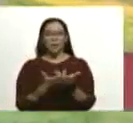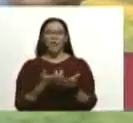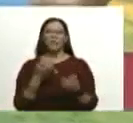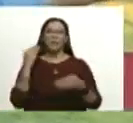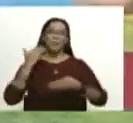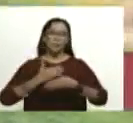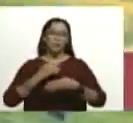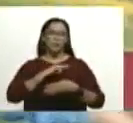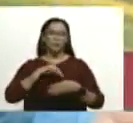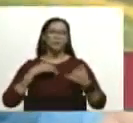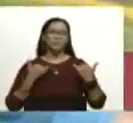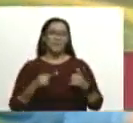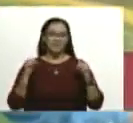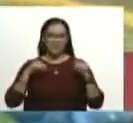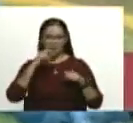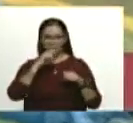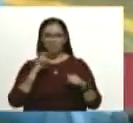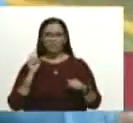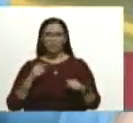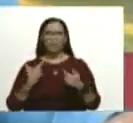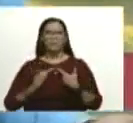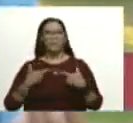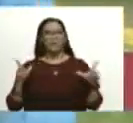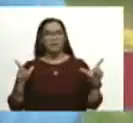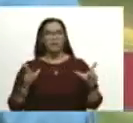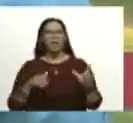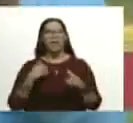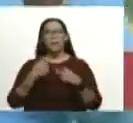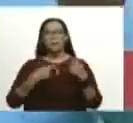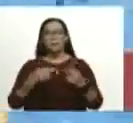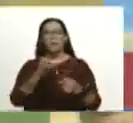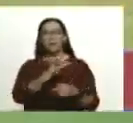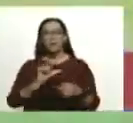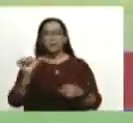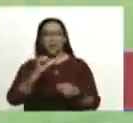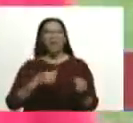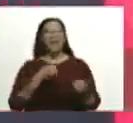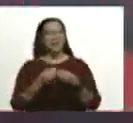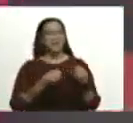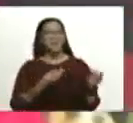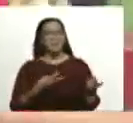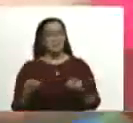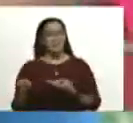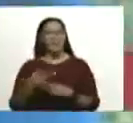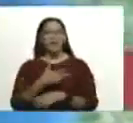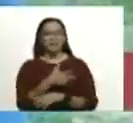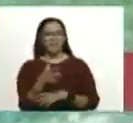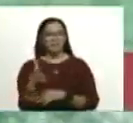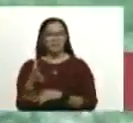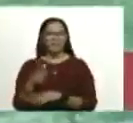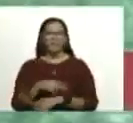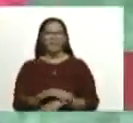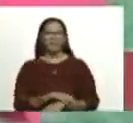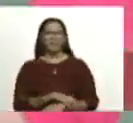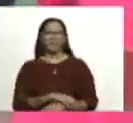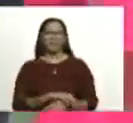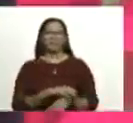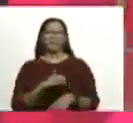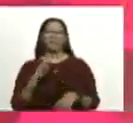ya este año debemos estar liberando en las próximas semanas, a los cuales le hago una invitación a 360 y a